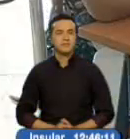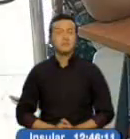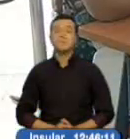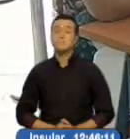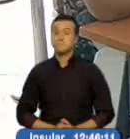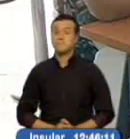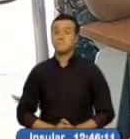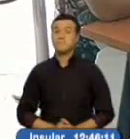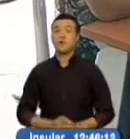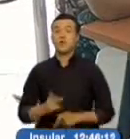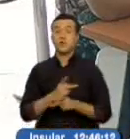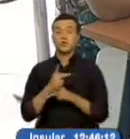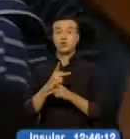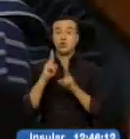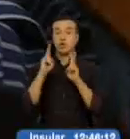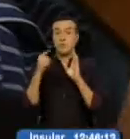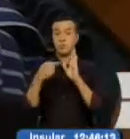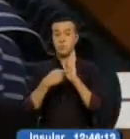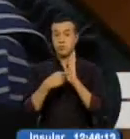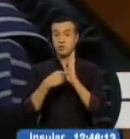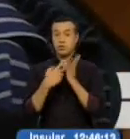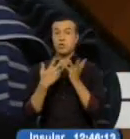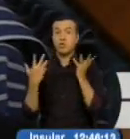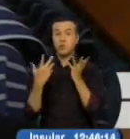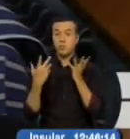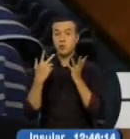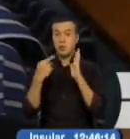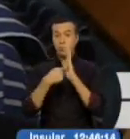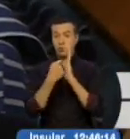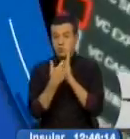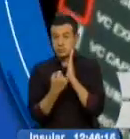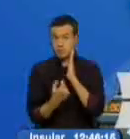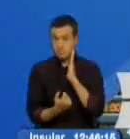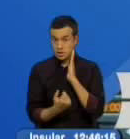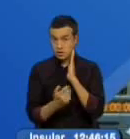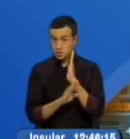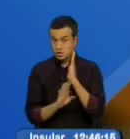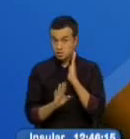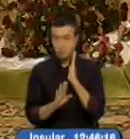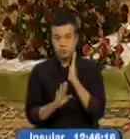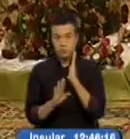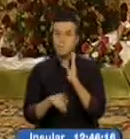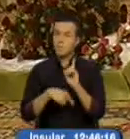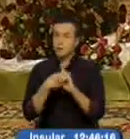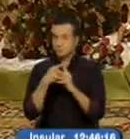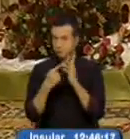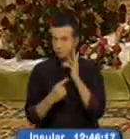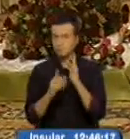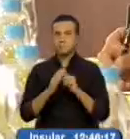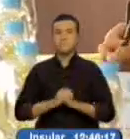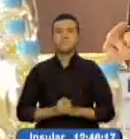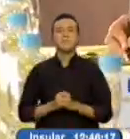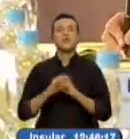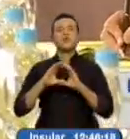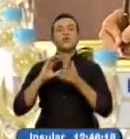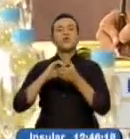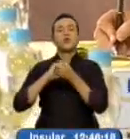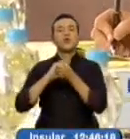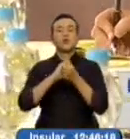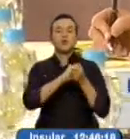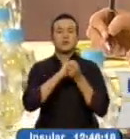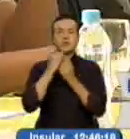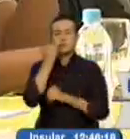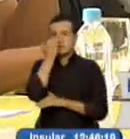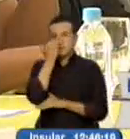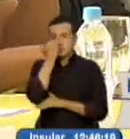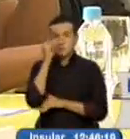El Consejo Consultivo y Tributario no solo eliminará tributos. La CONAIE pide indulto y amnistía para